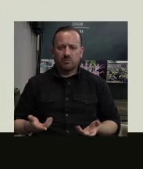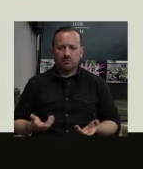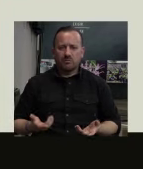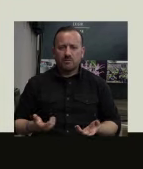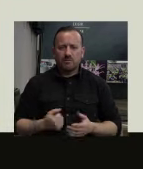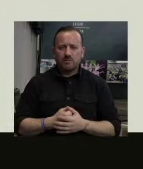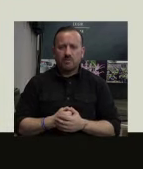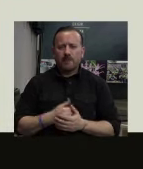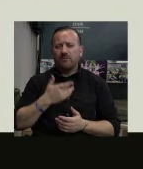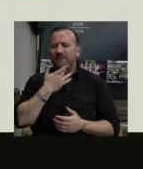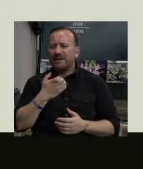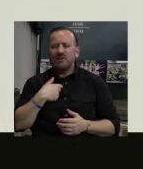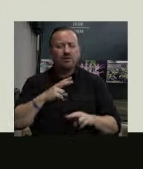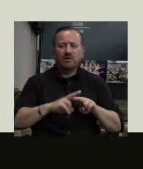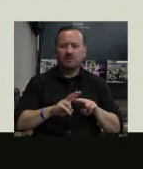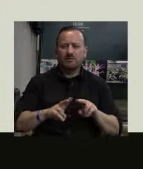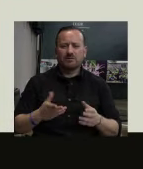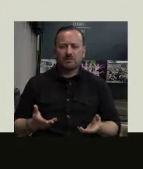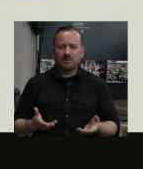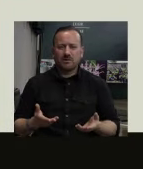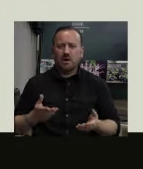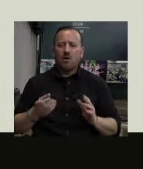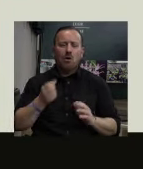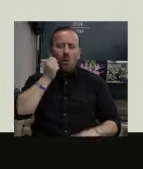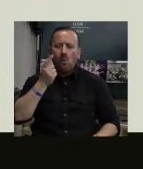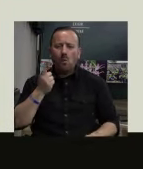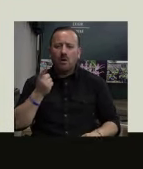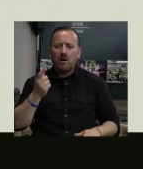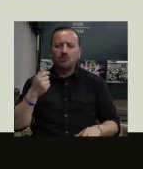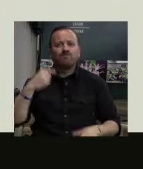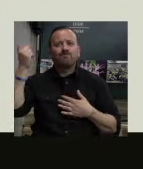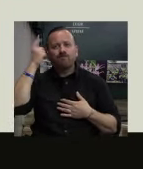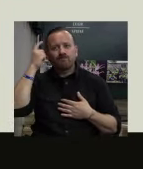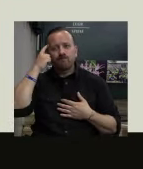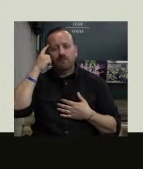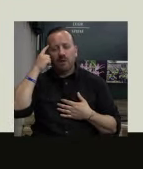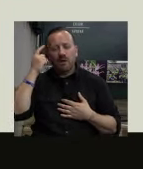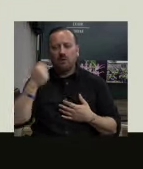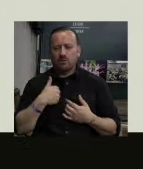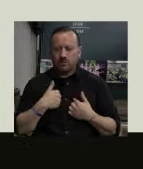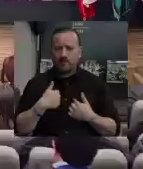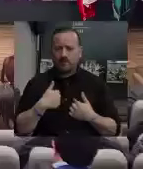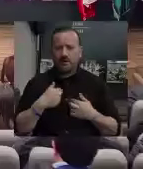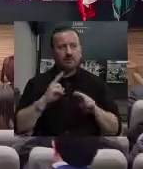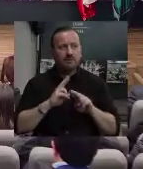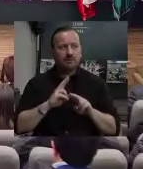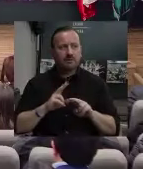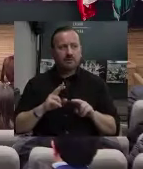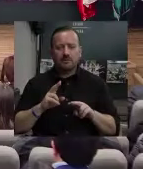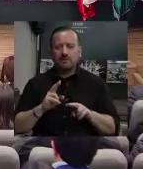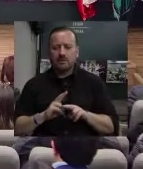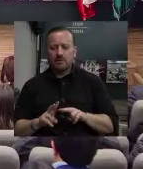cambiar qué voy a hacer Cuál va a ser la mentalidad para que yo realmente